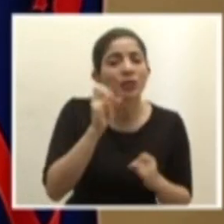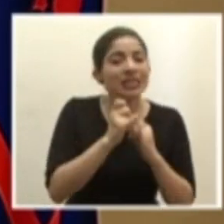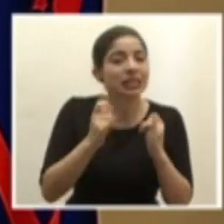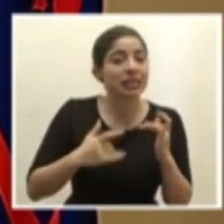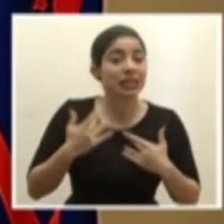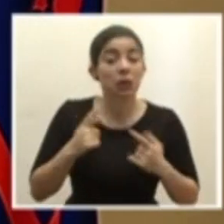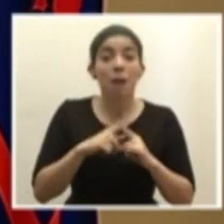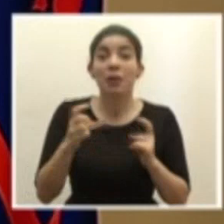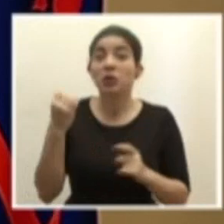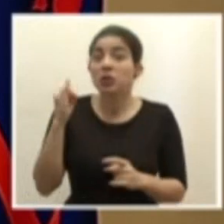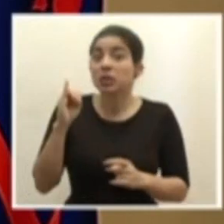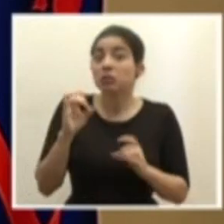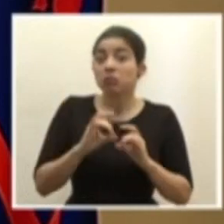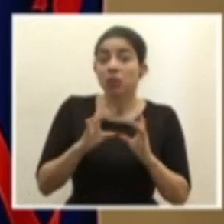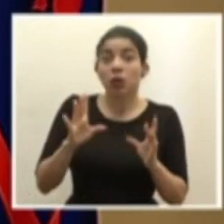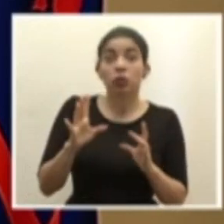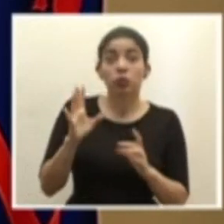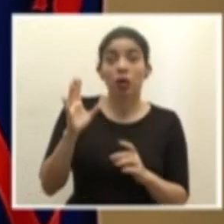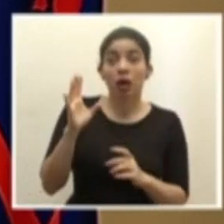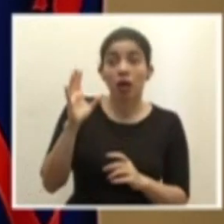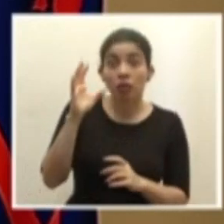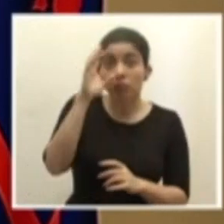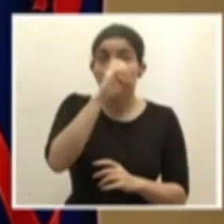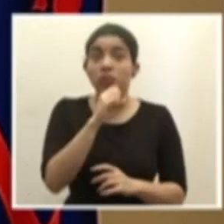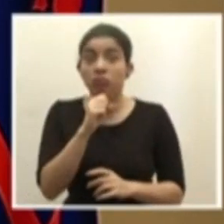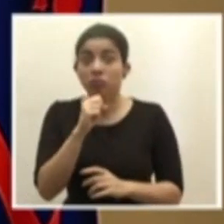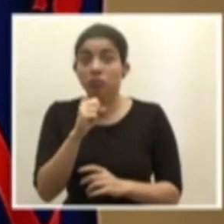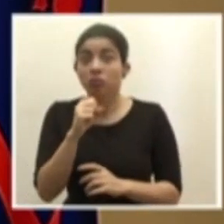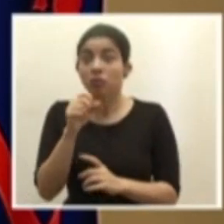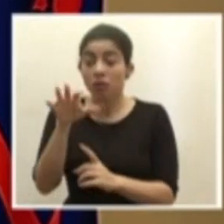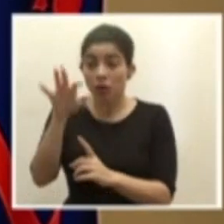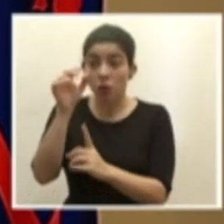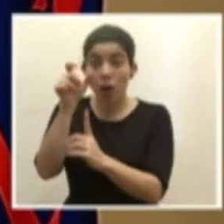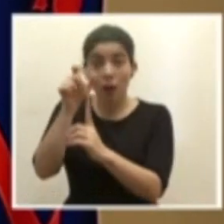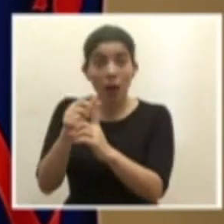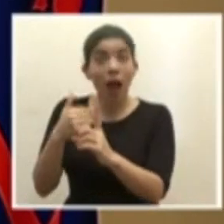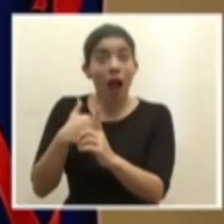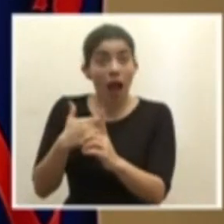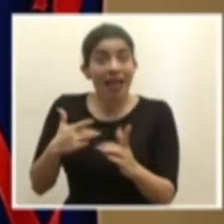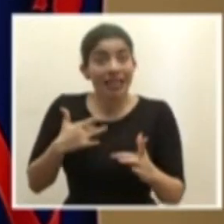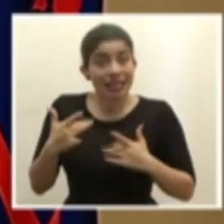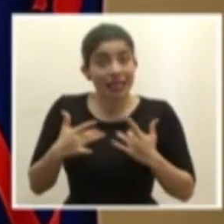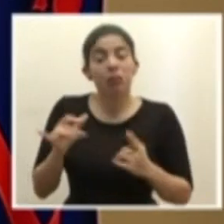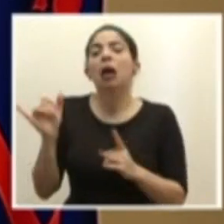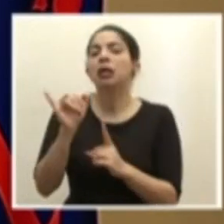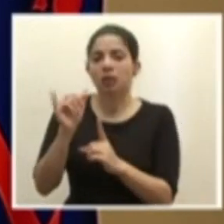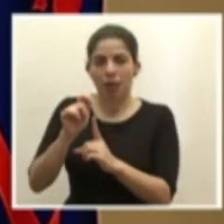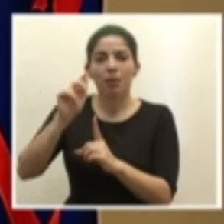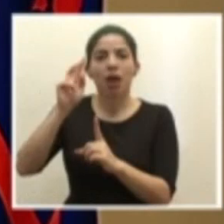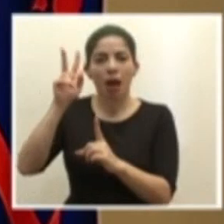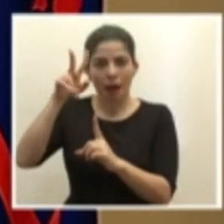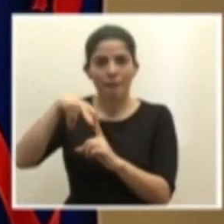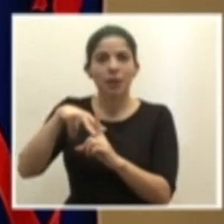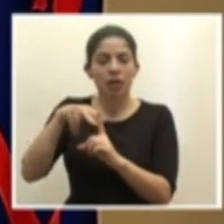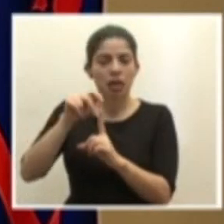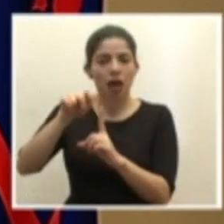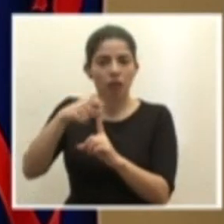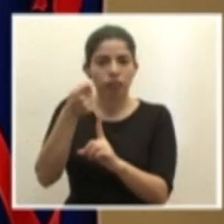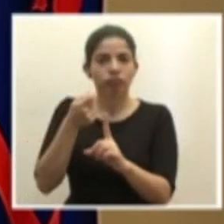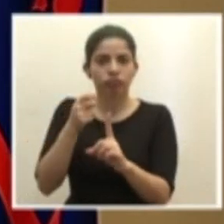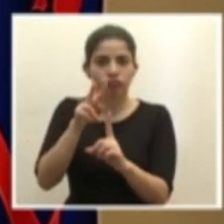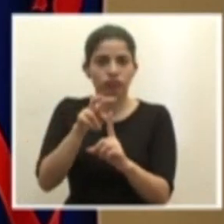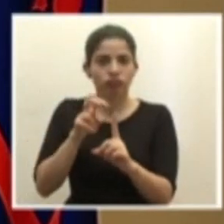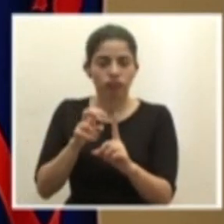asintomáticos, pero de nuevo, digamos de una forma oportunista, si encontramos sintomáticos, también le vamos a hacer el